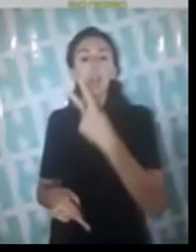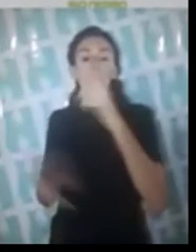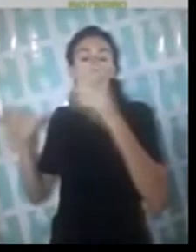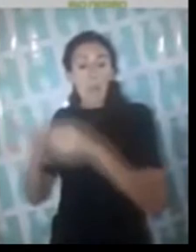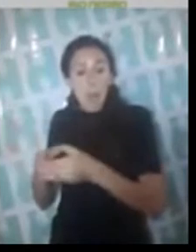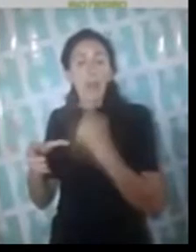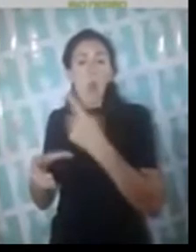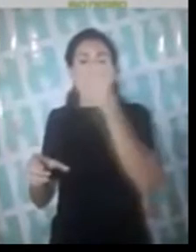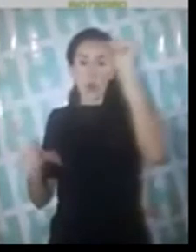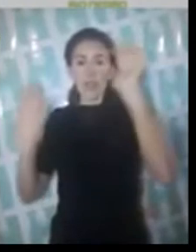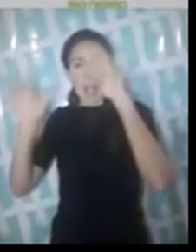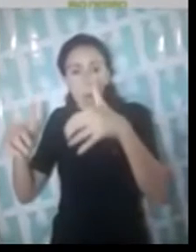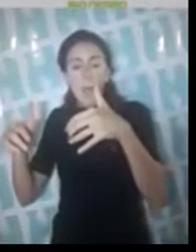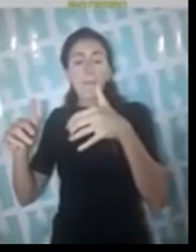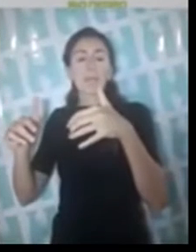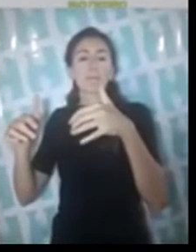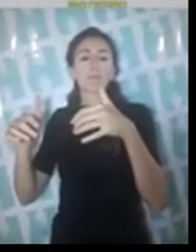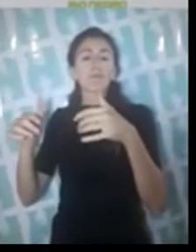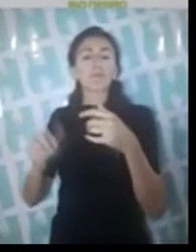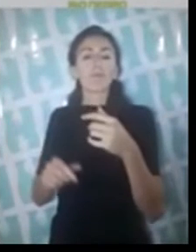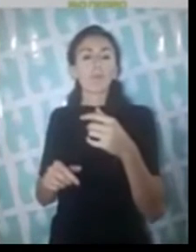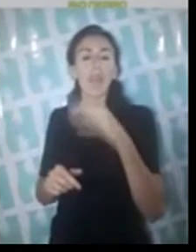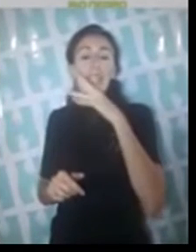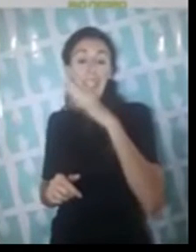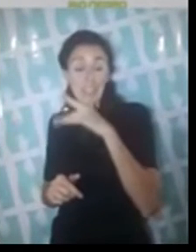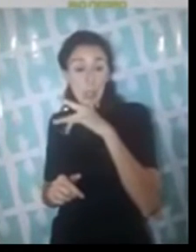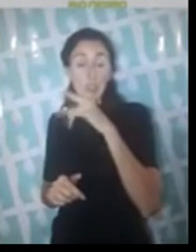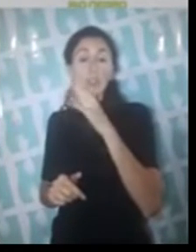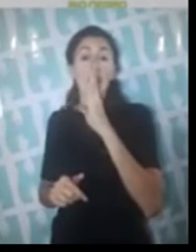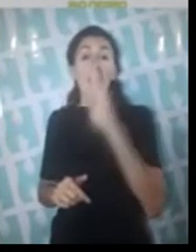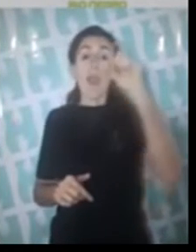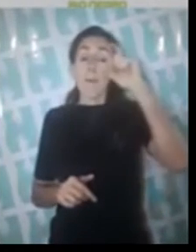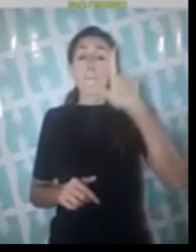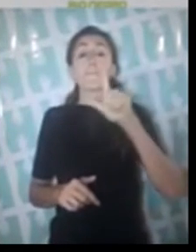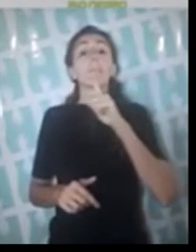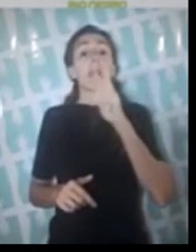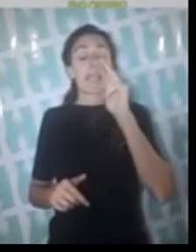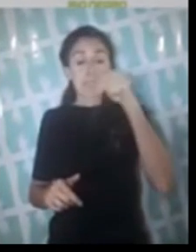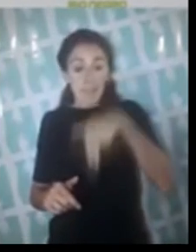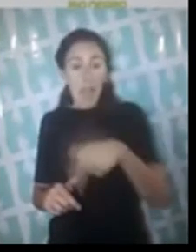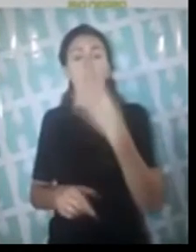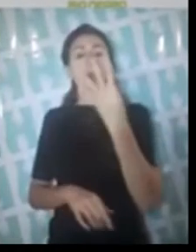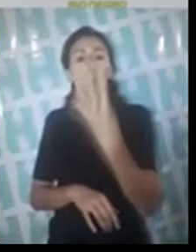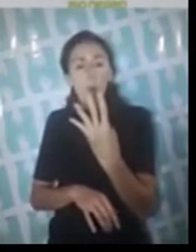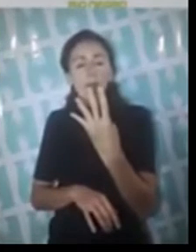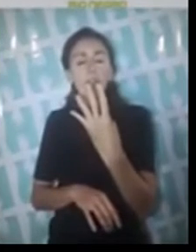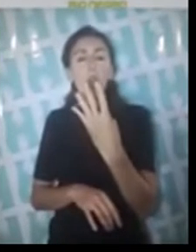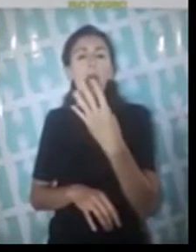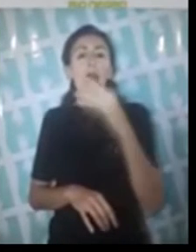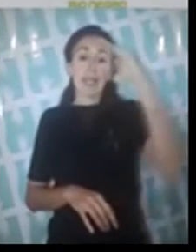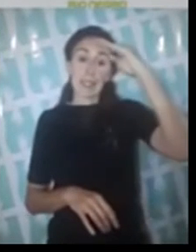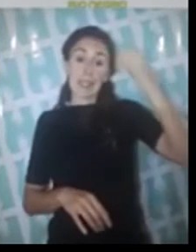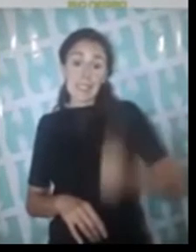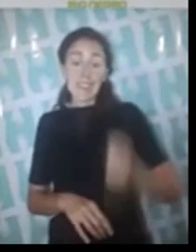en Allen, 1 en Dinahuapi, 12 en General Roca, 14 en Luis Beltrán, 4 en Regina, 9 en